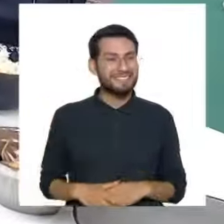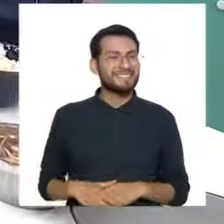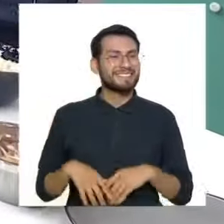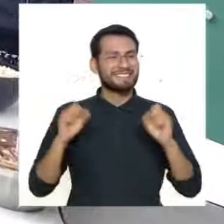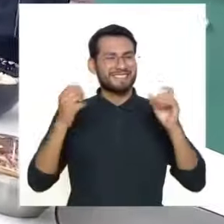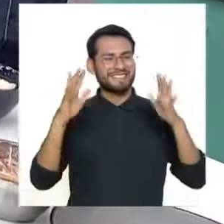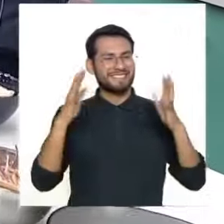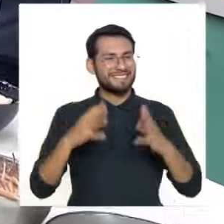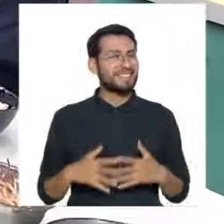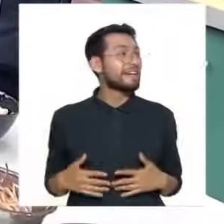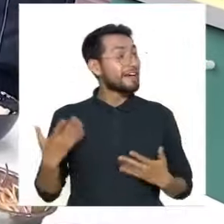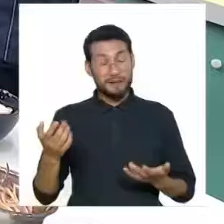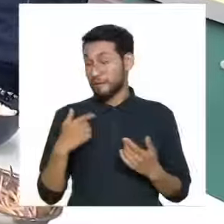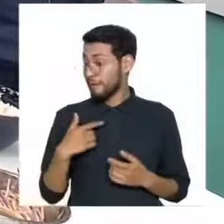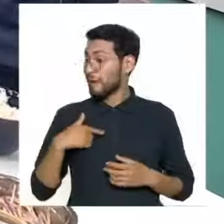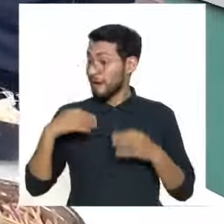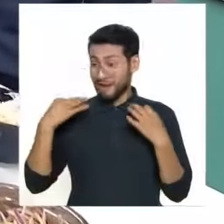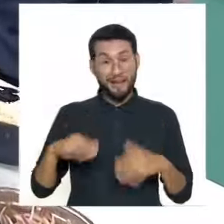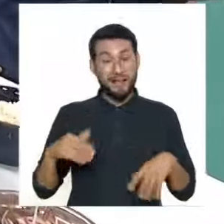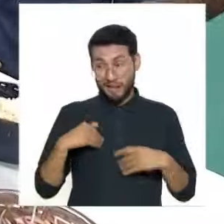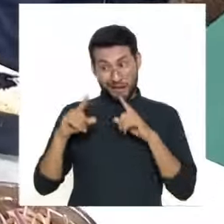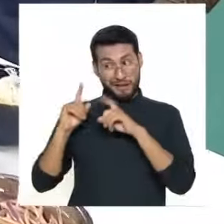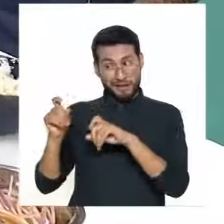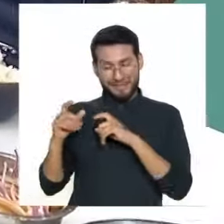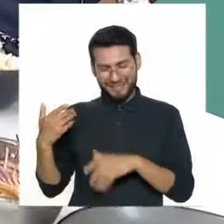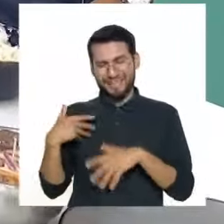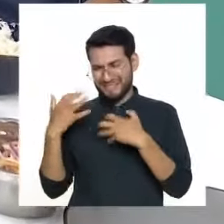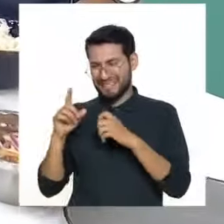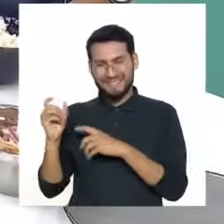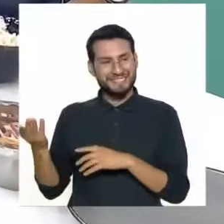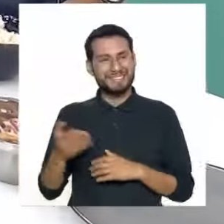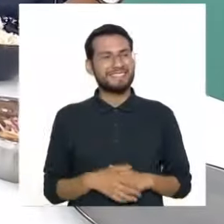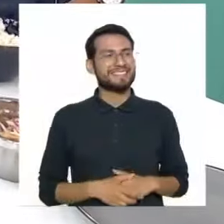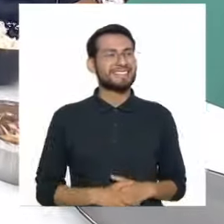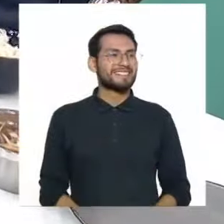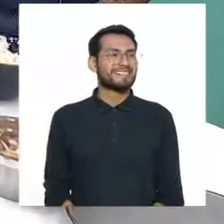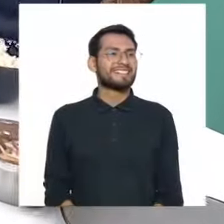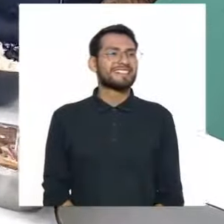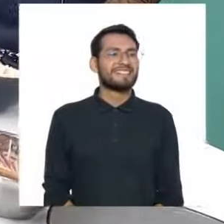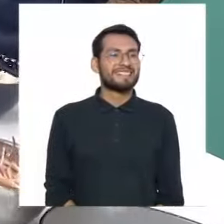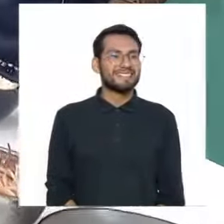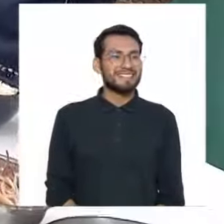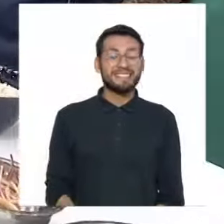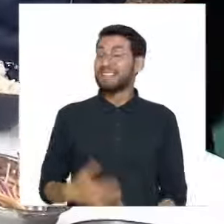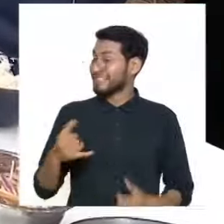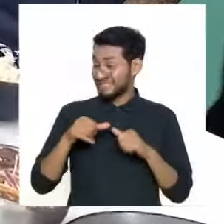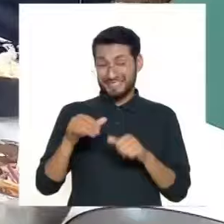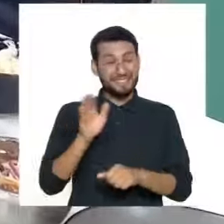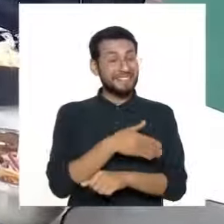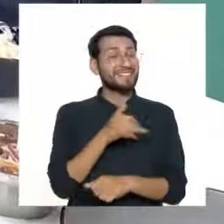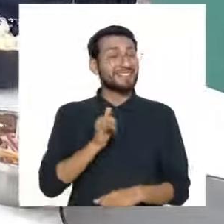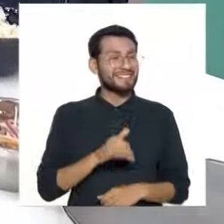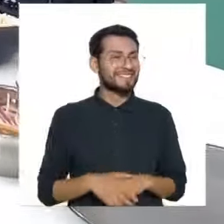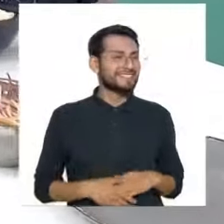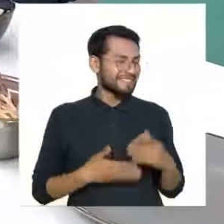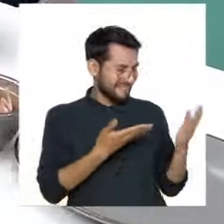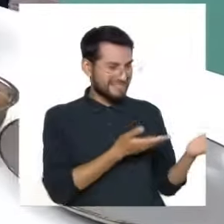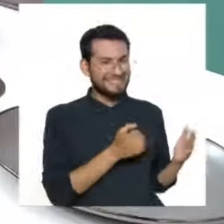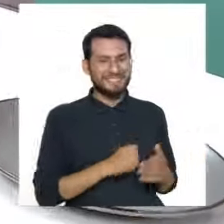más porque yo todavía tengo muchas preguntas Yo quiero preguntarle que siga cantando ad supuesto